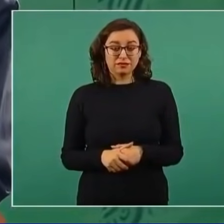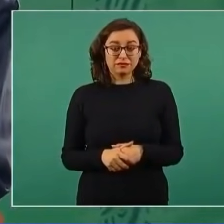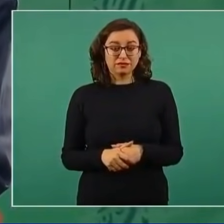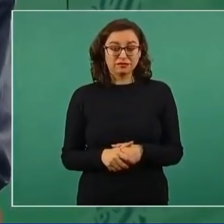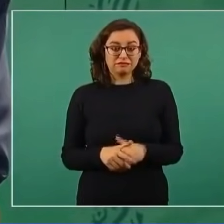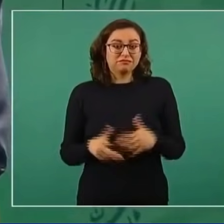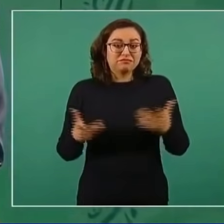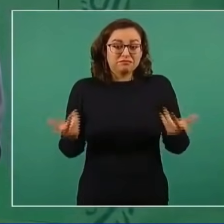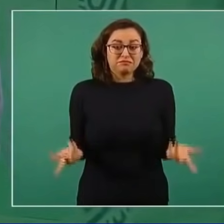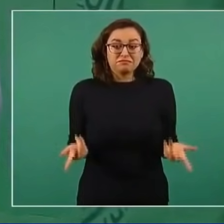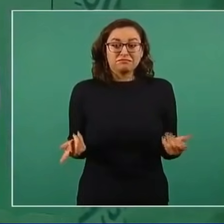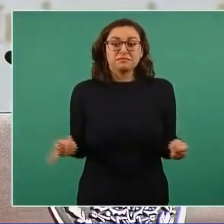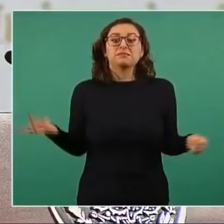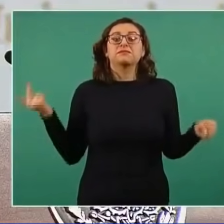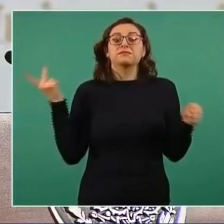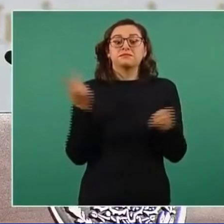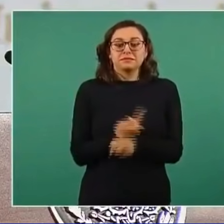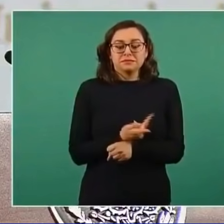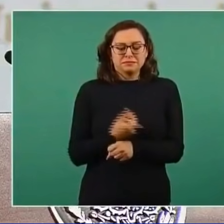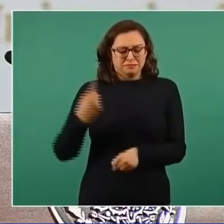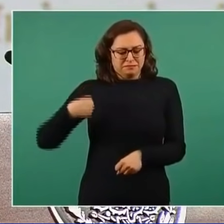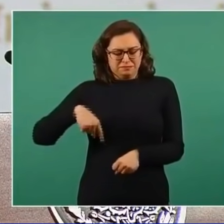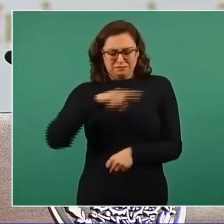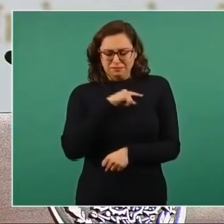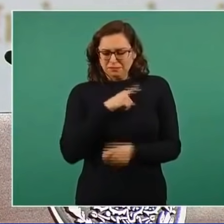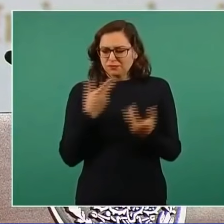Entonces, ¿qué es lo que tenemos que hacer?